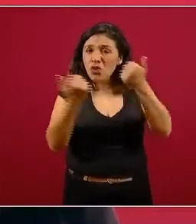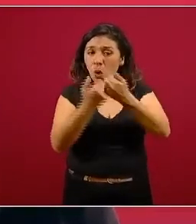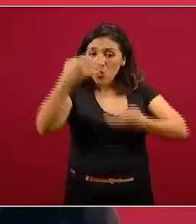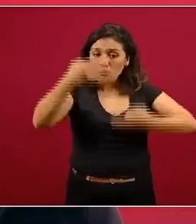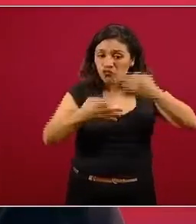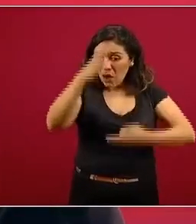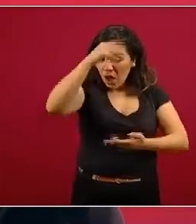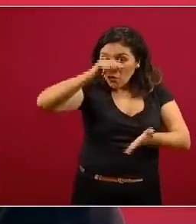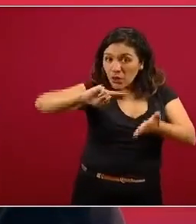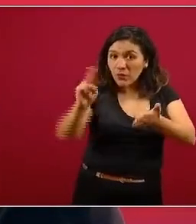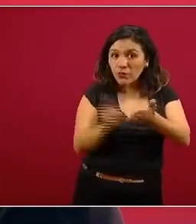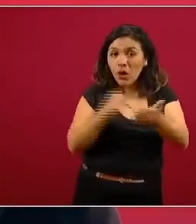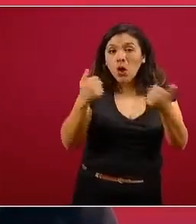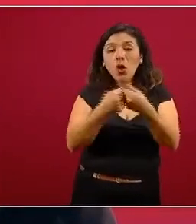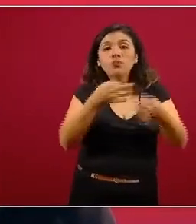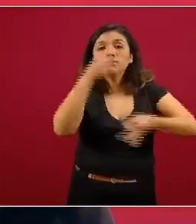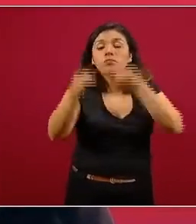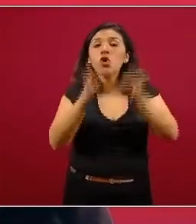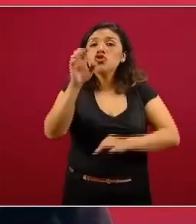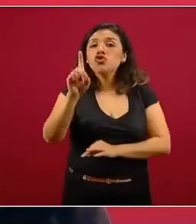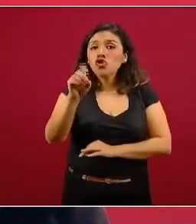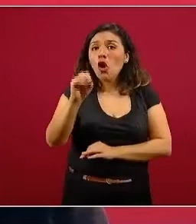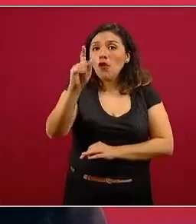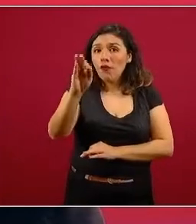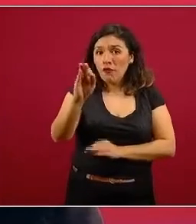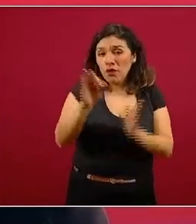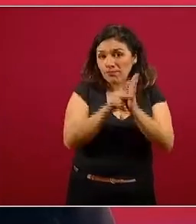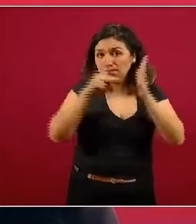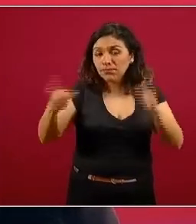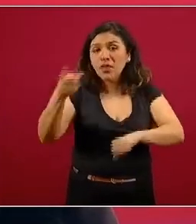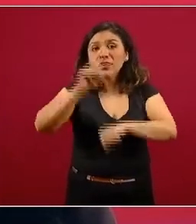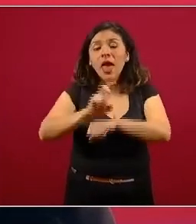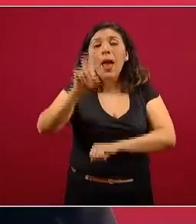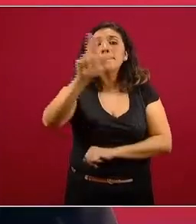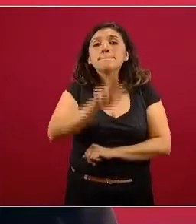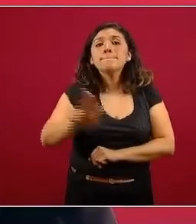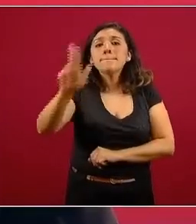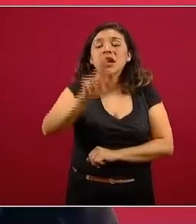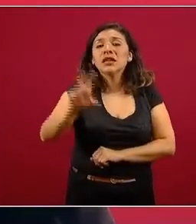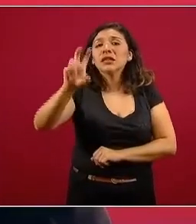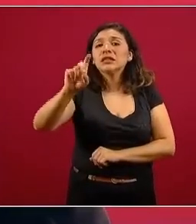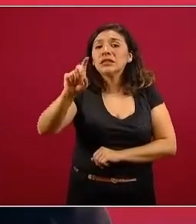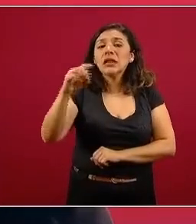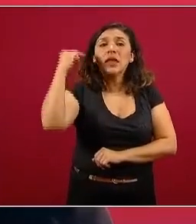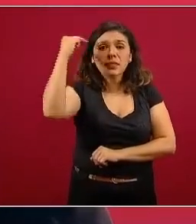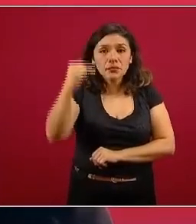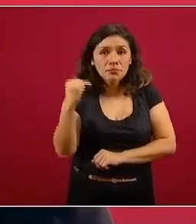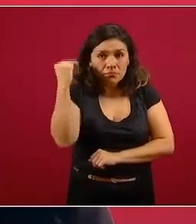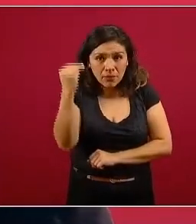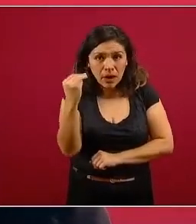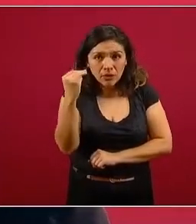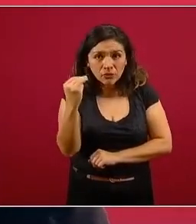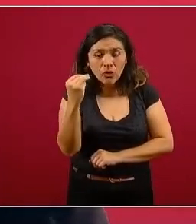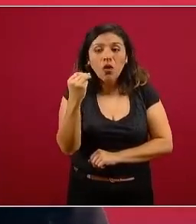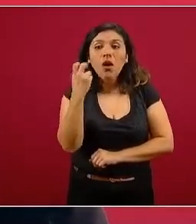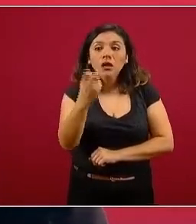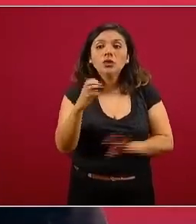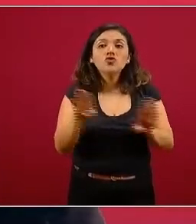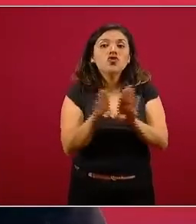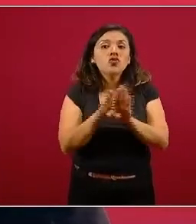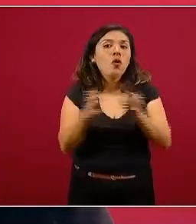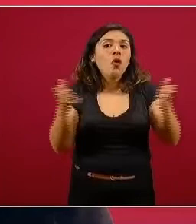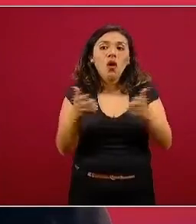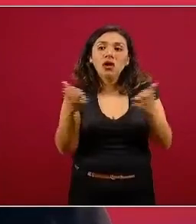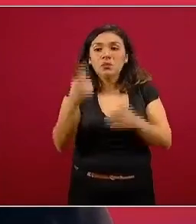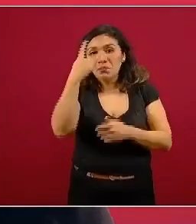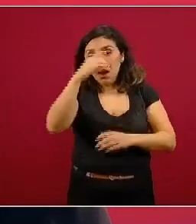jurídicamente con la publicación en el Diario Oficial el martes 30 de marzo de la acción extraordinaria